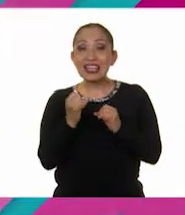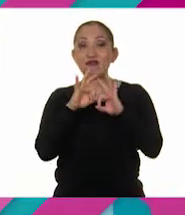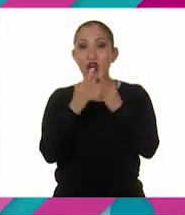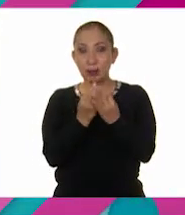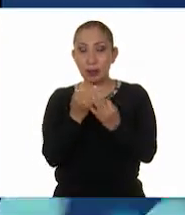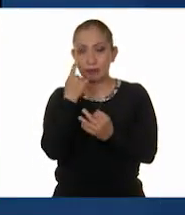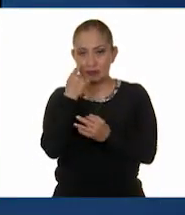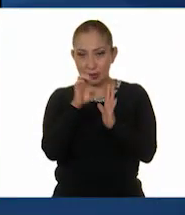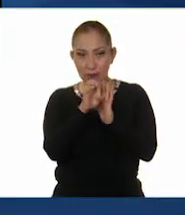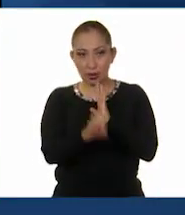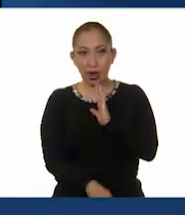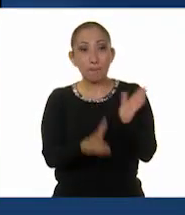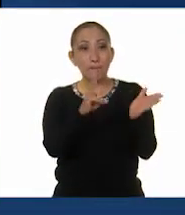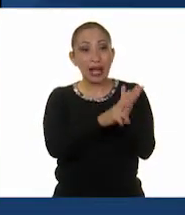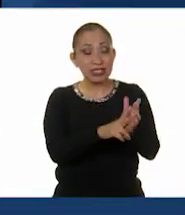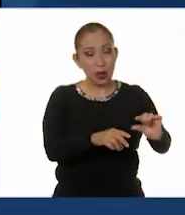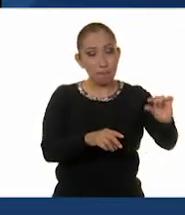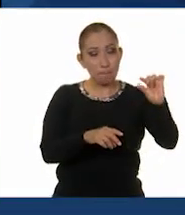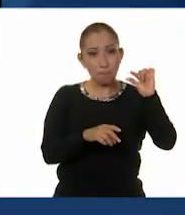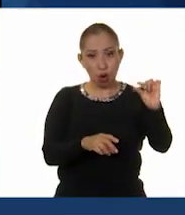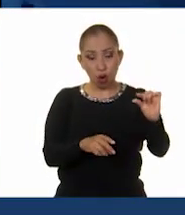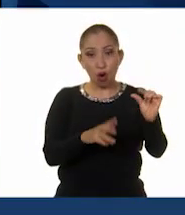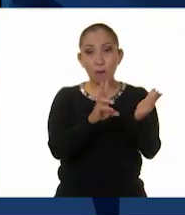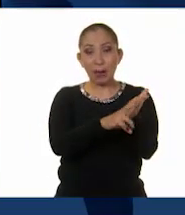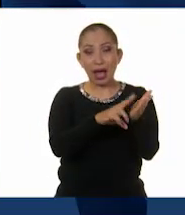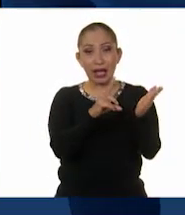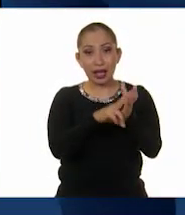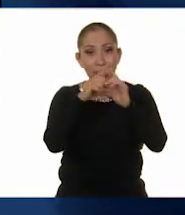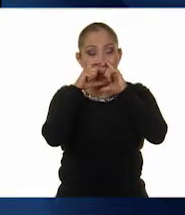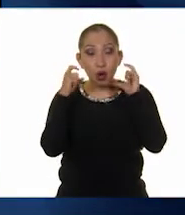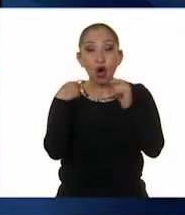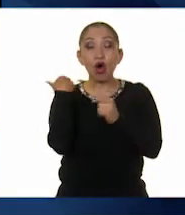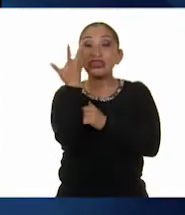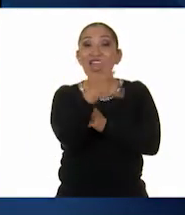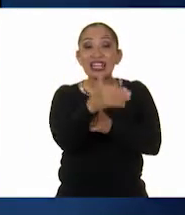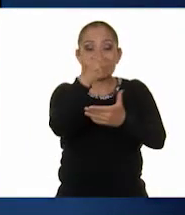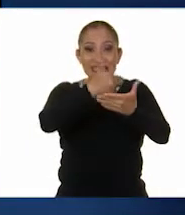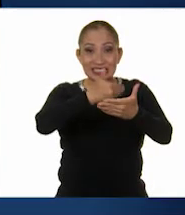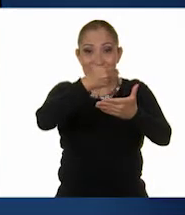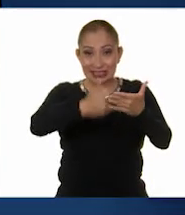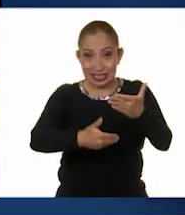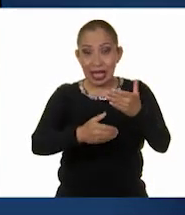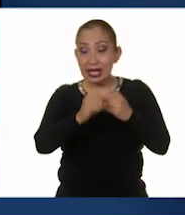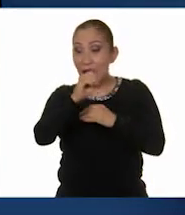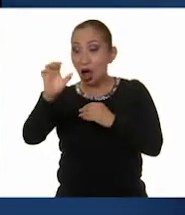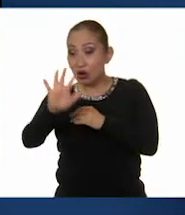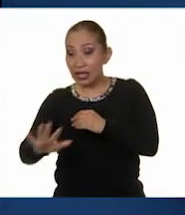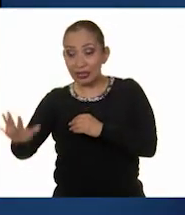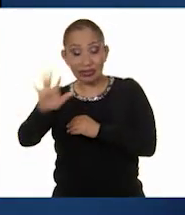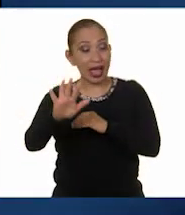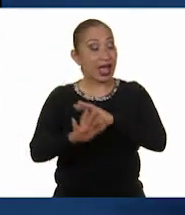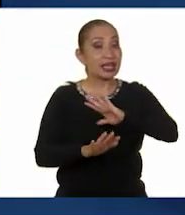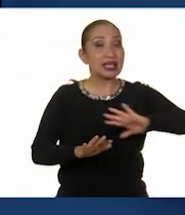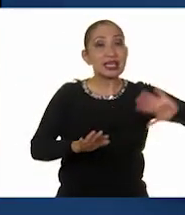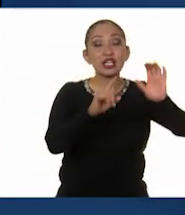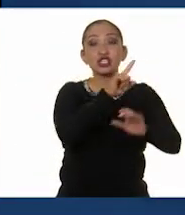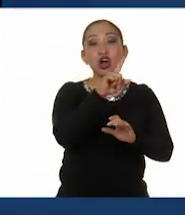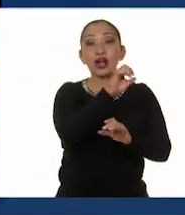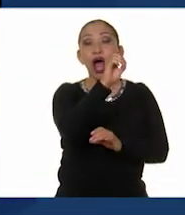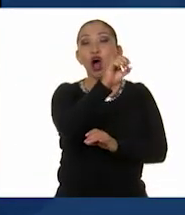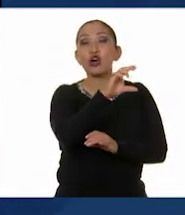son: precio mínimo de cubrebocas en bolsa con 10 piezas, en la zona oriente y en la zona occidente del